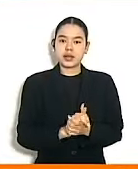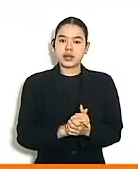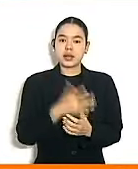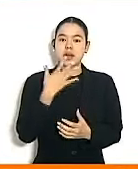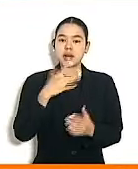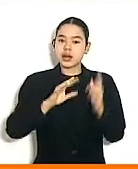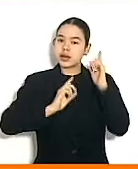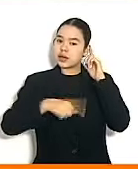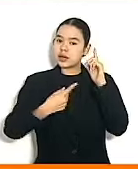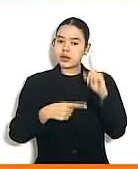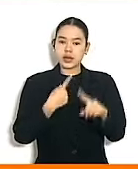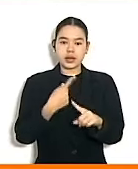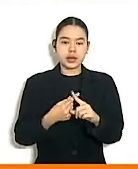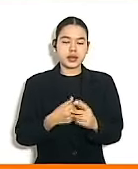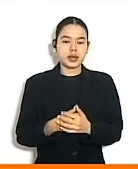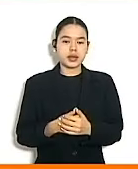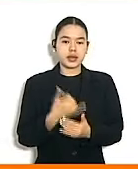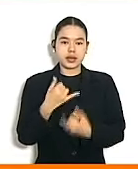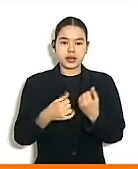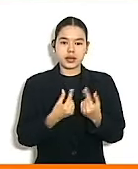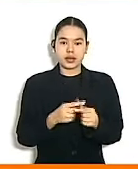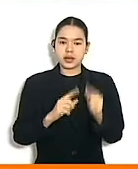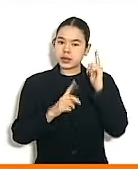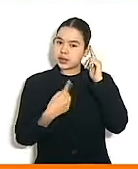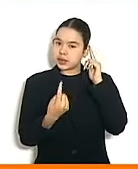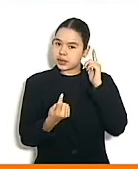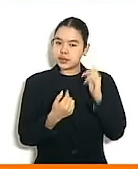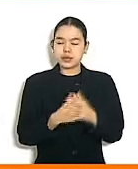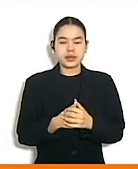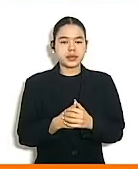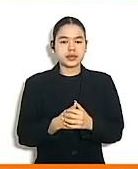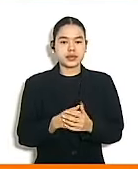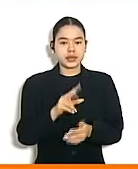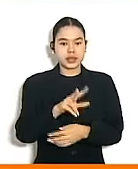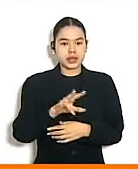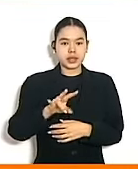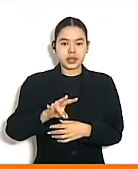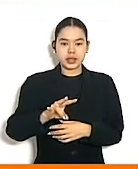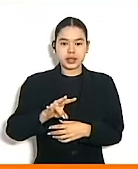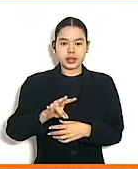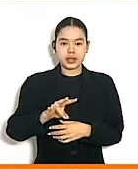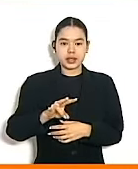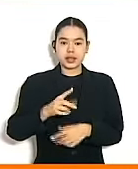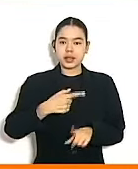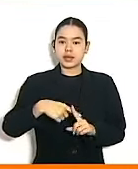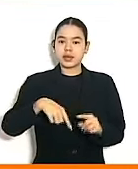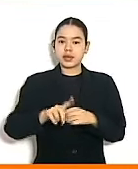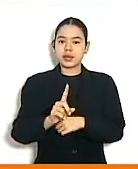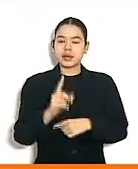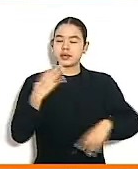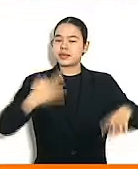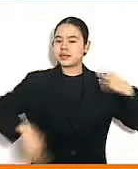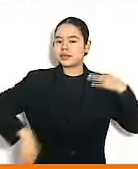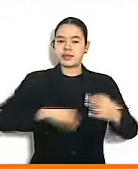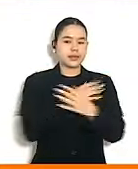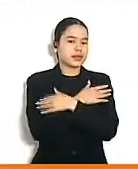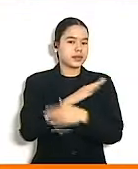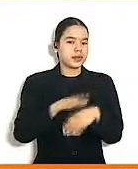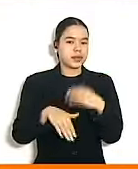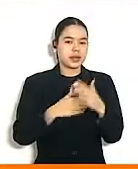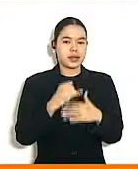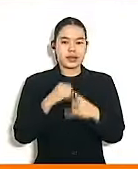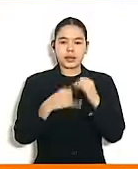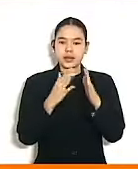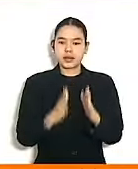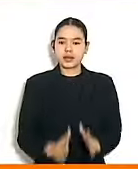suerte. Para Multi X, jugada gratis. Para más uno, 37 más uno. Muchas felicidades a todos